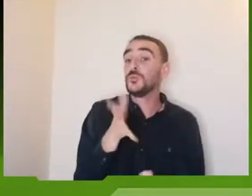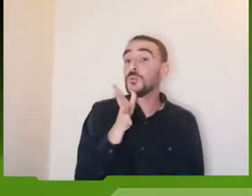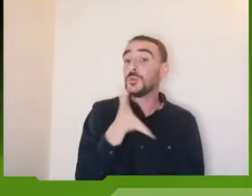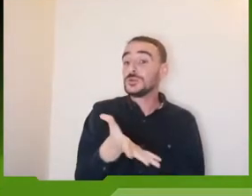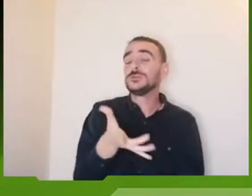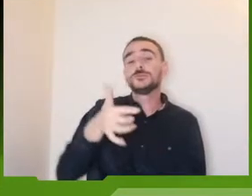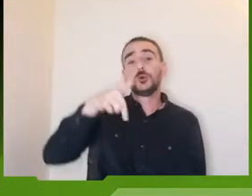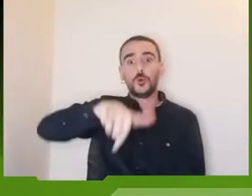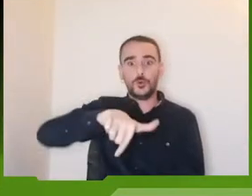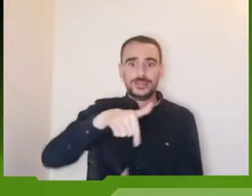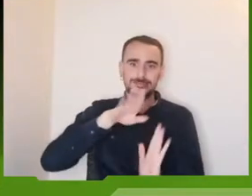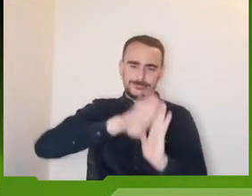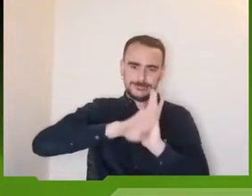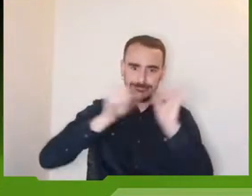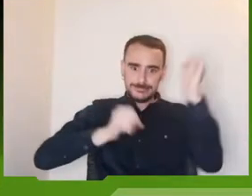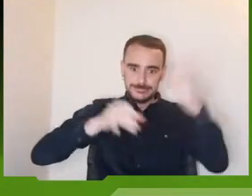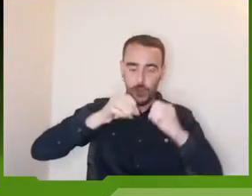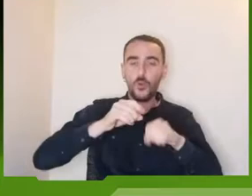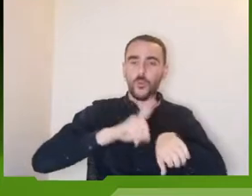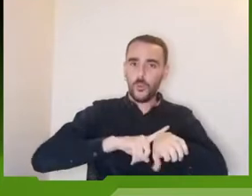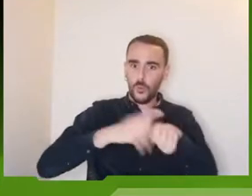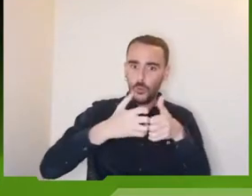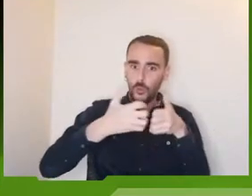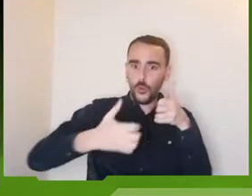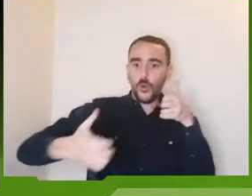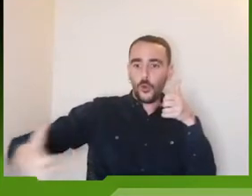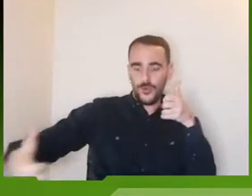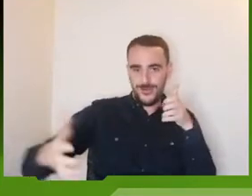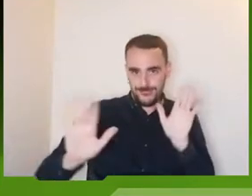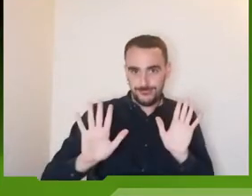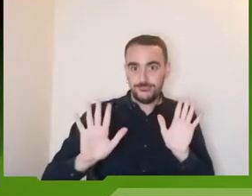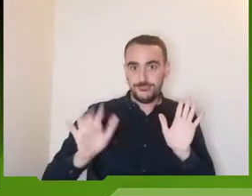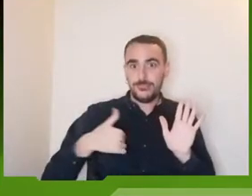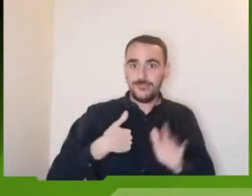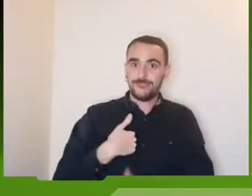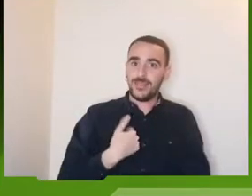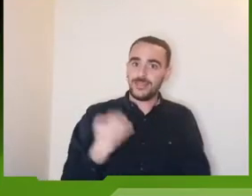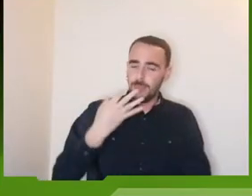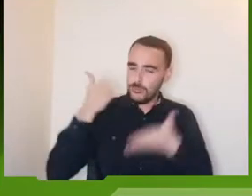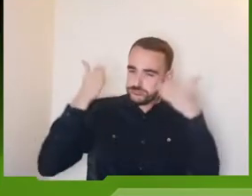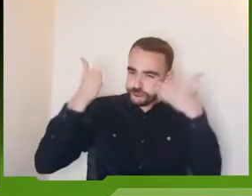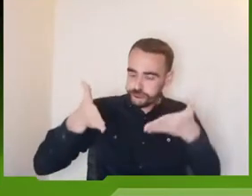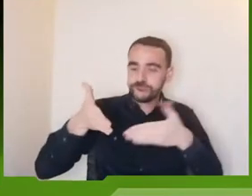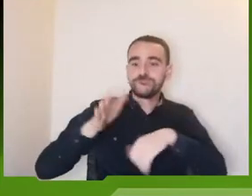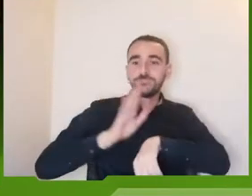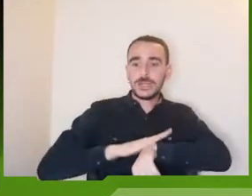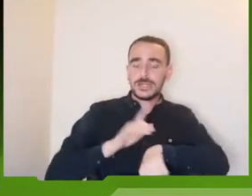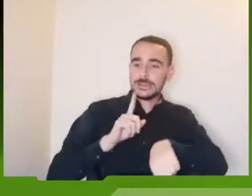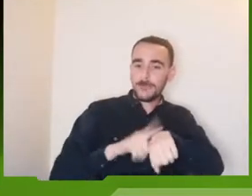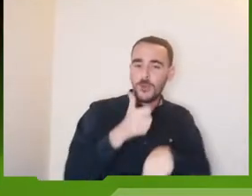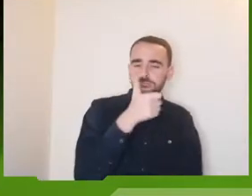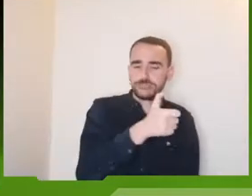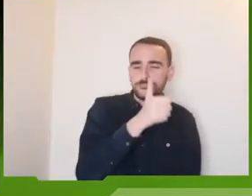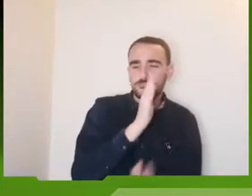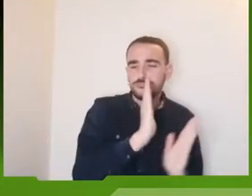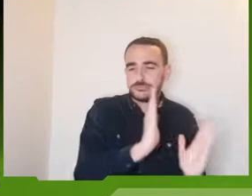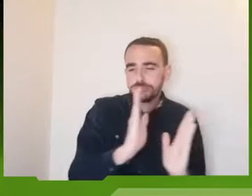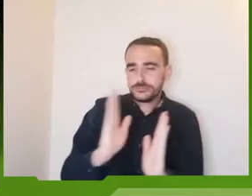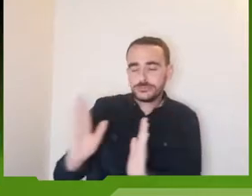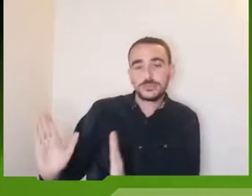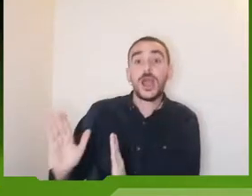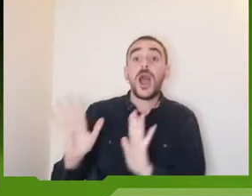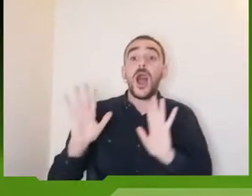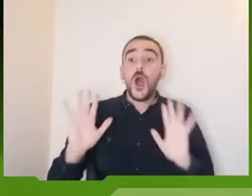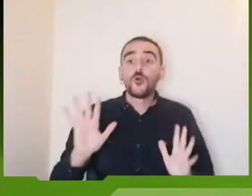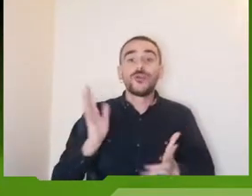concentradas en que no se me vaya la olla y se nos pase el tiempo, porque aunque es una receta